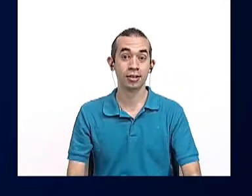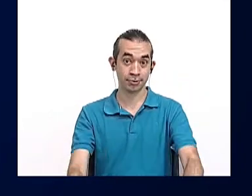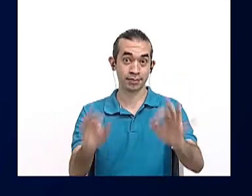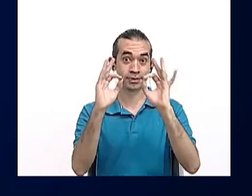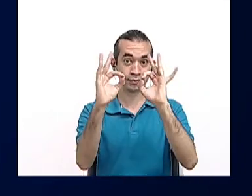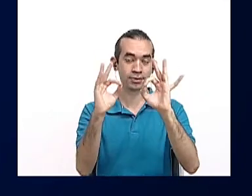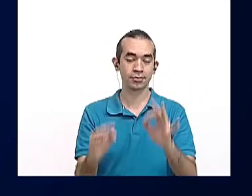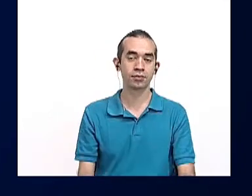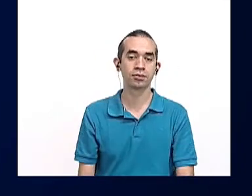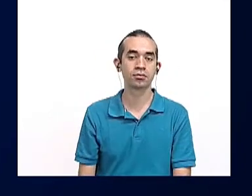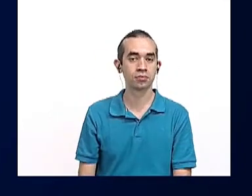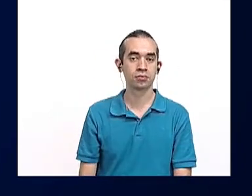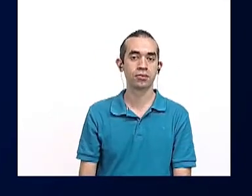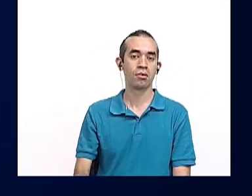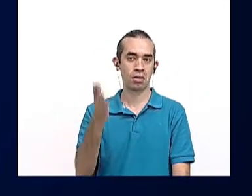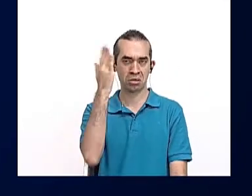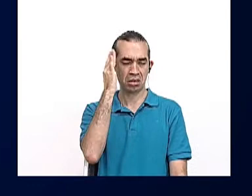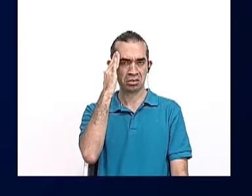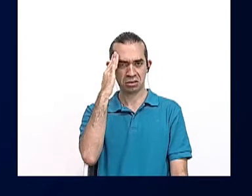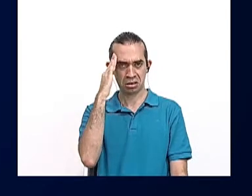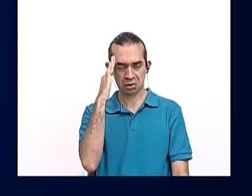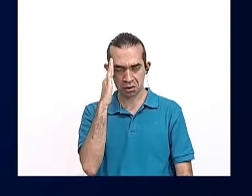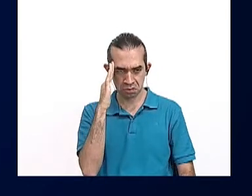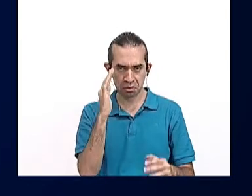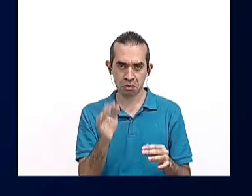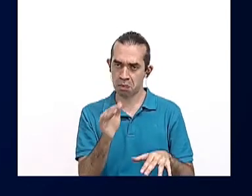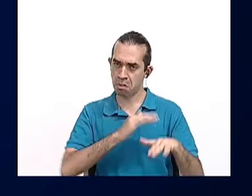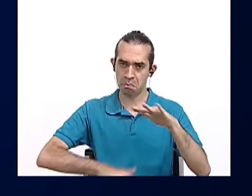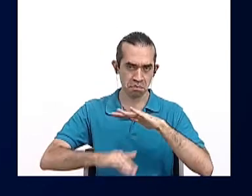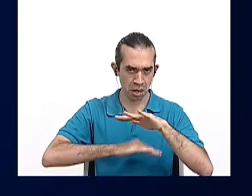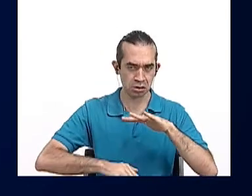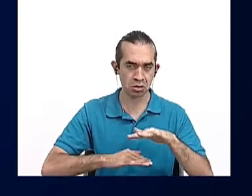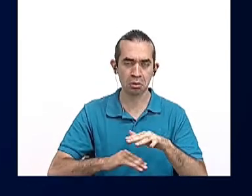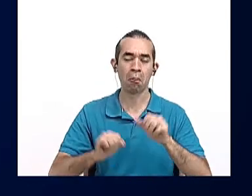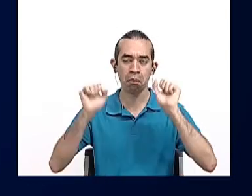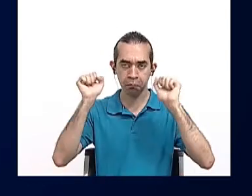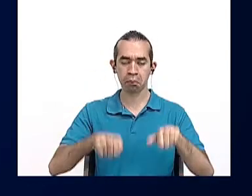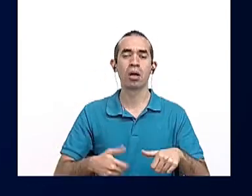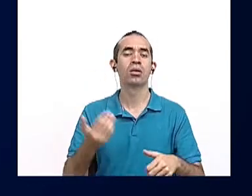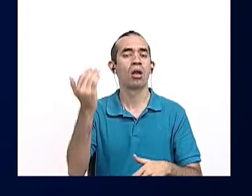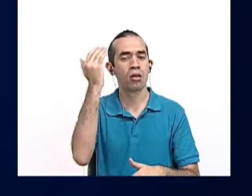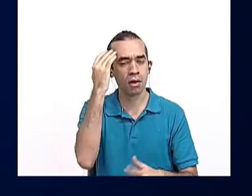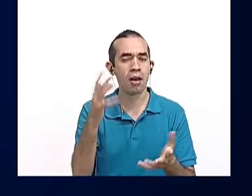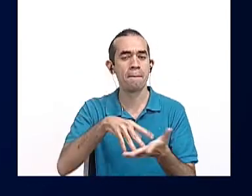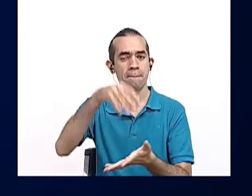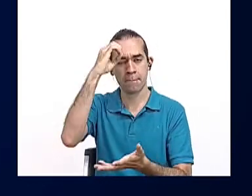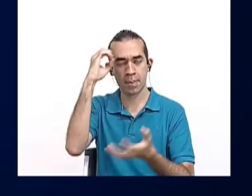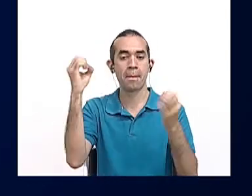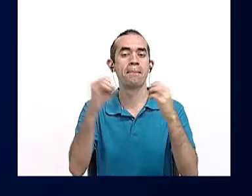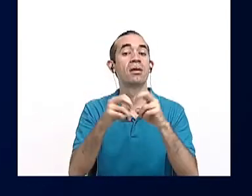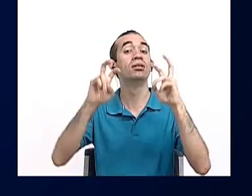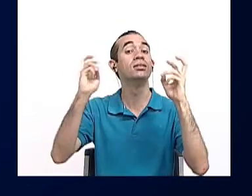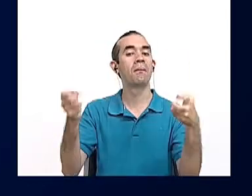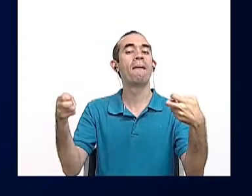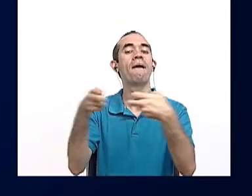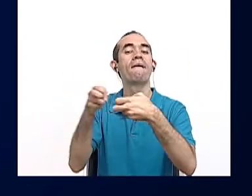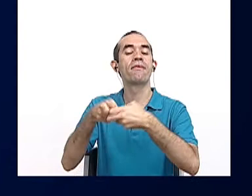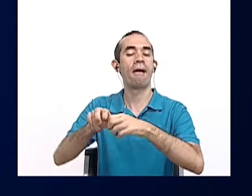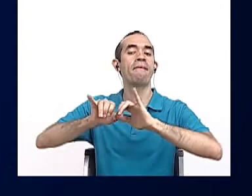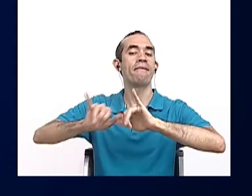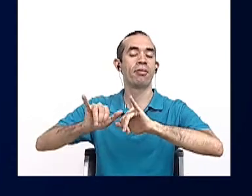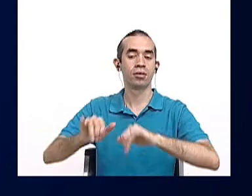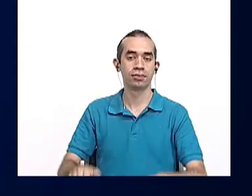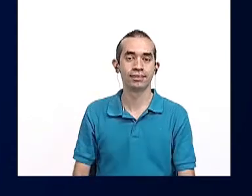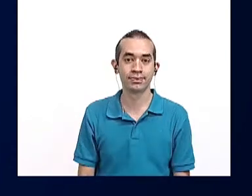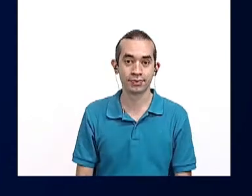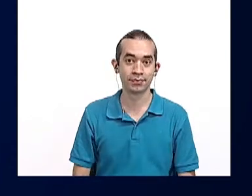bien, estos son como bases para seguir conociendo más sobre la electricidad estática. Vamos